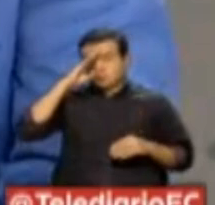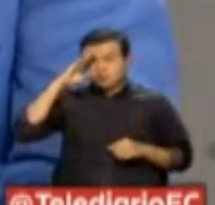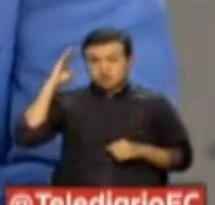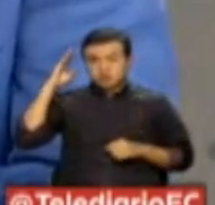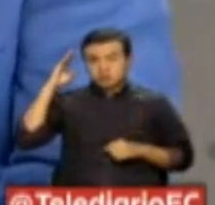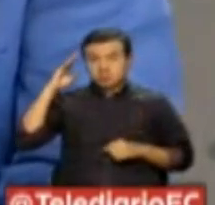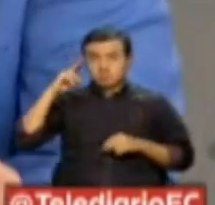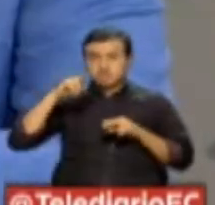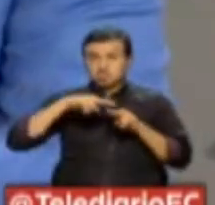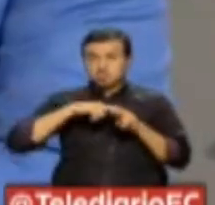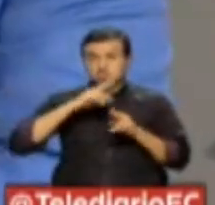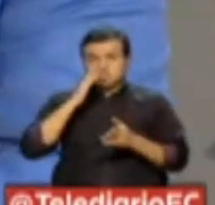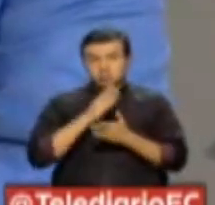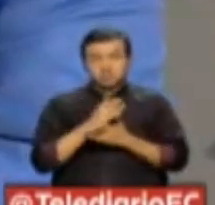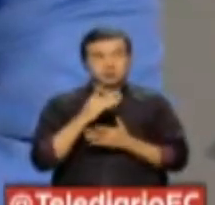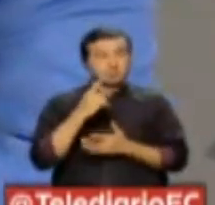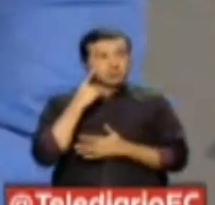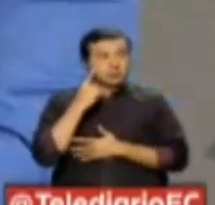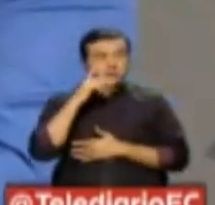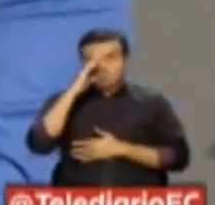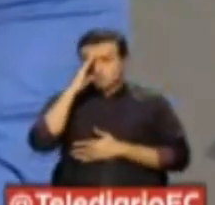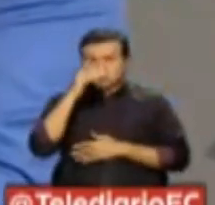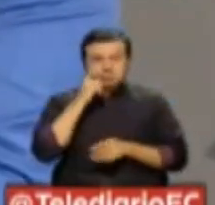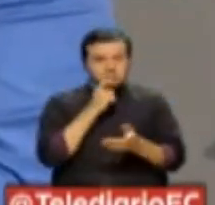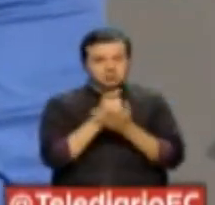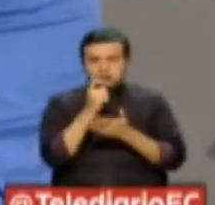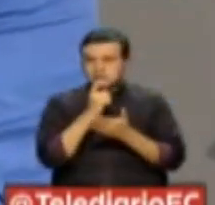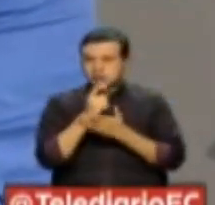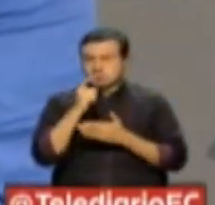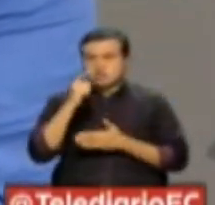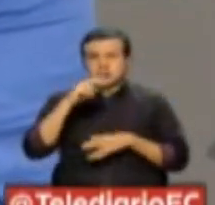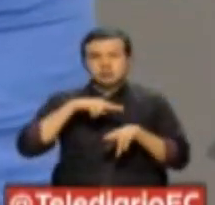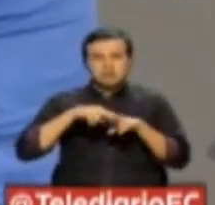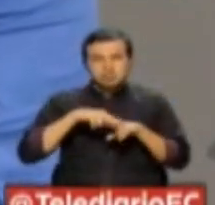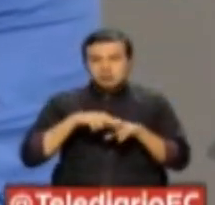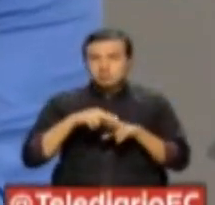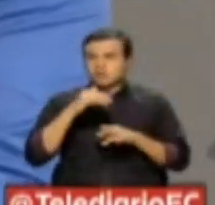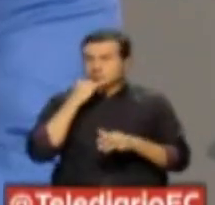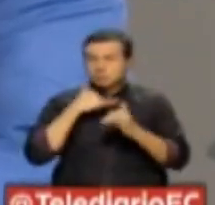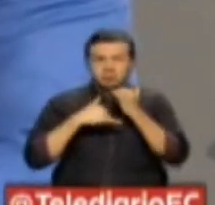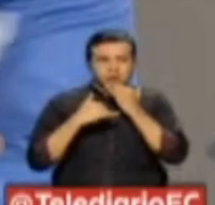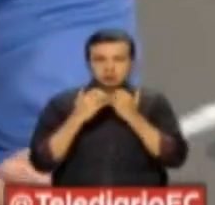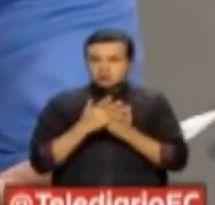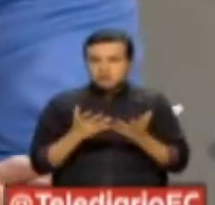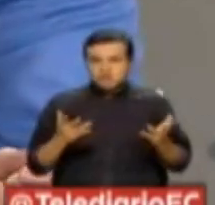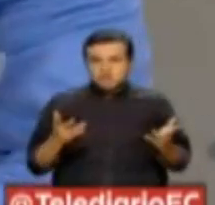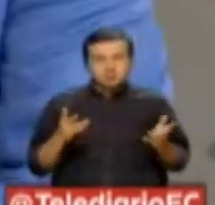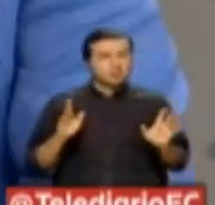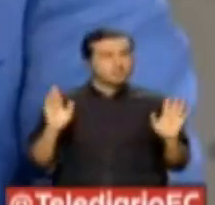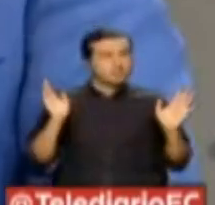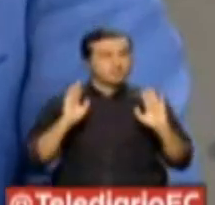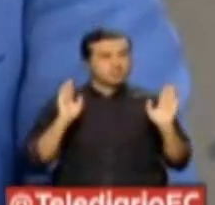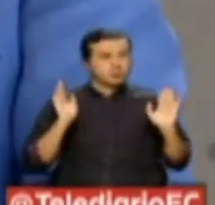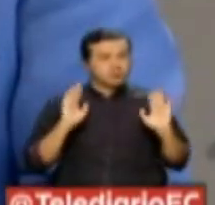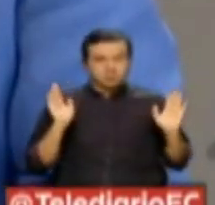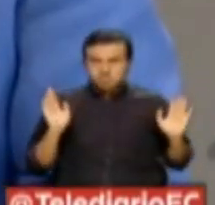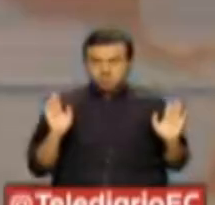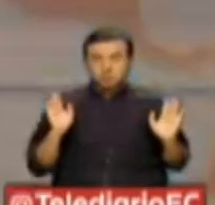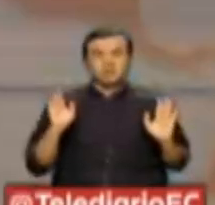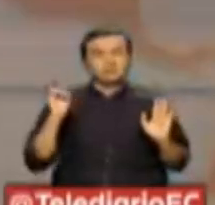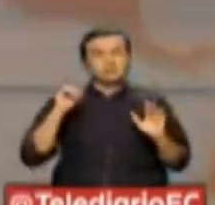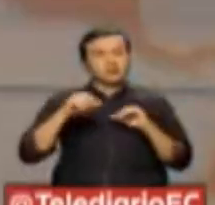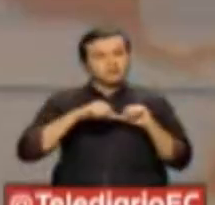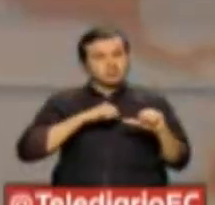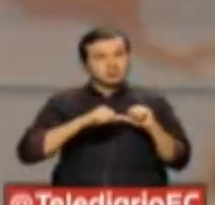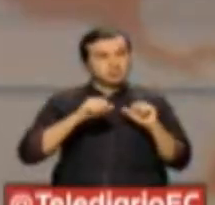sobre los taxistas que si usted tiene una policía persiguiendo a los taxistas por irregulares no creo que sea es el caso no es me parece que hay que